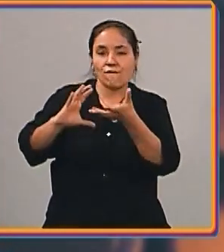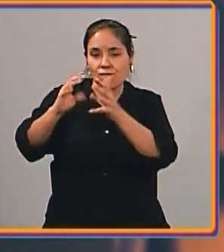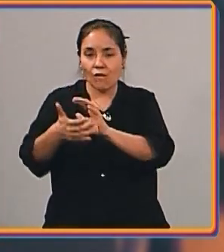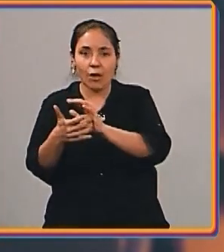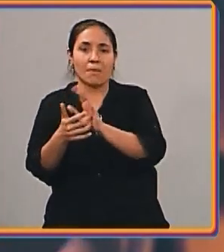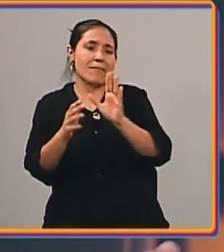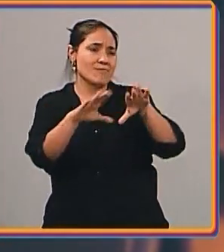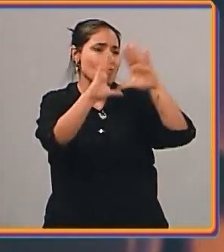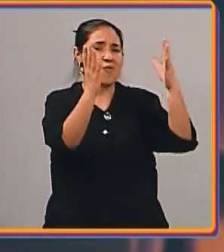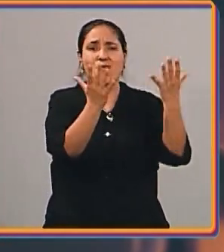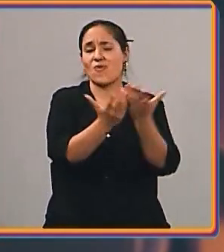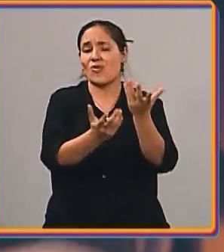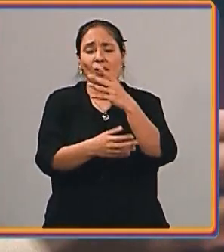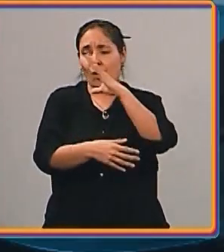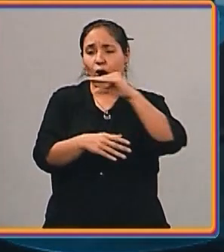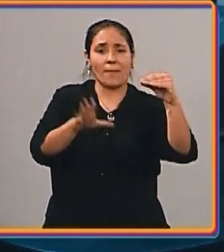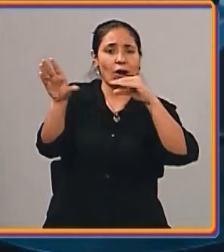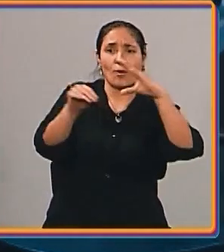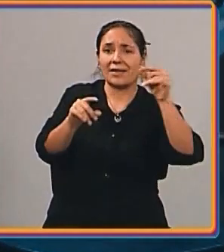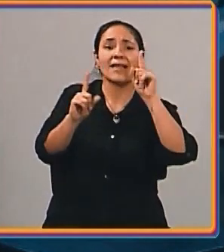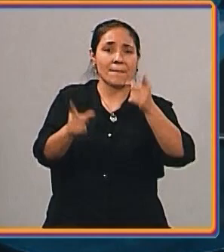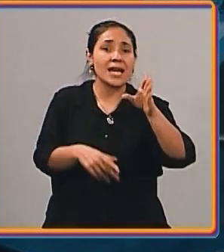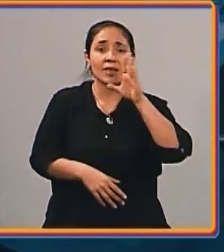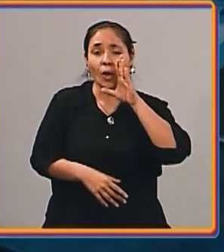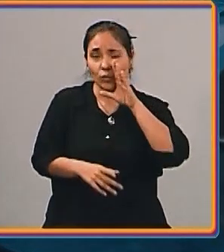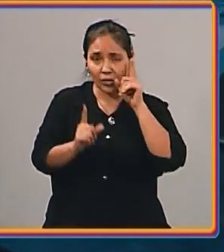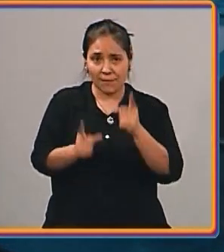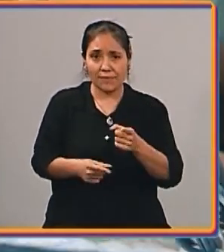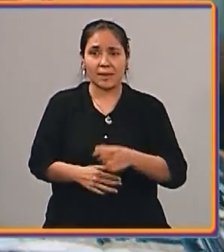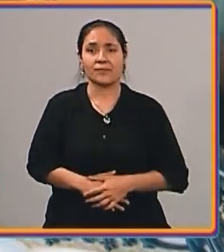alemán desarrollados en cualquier parte del mundo, incluso en Estados Unidos.